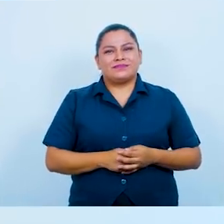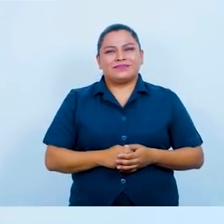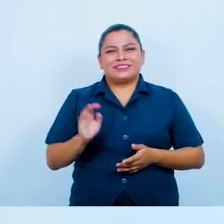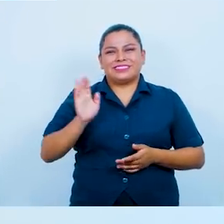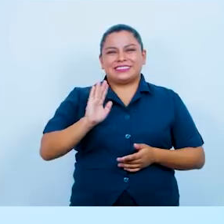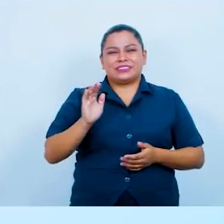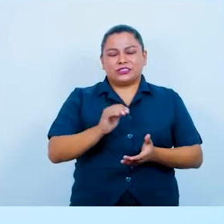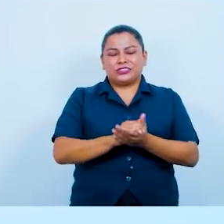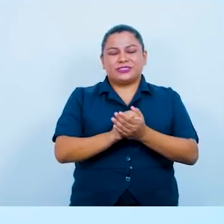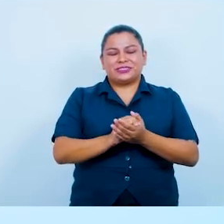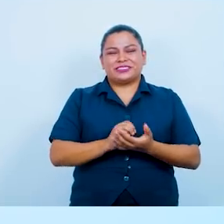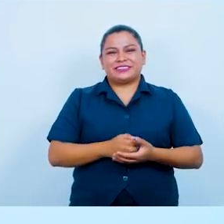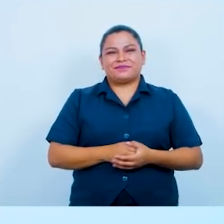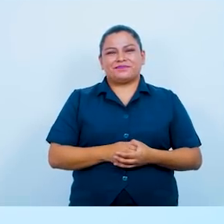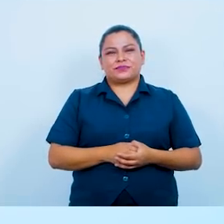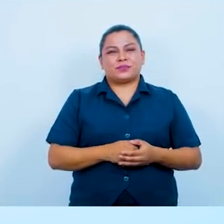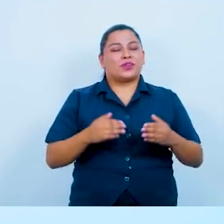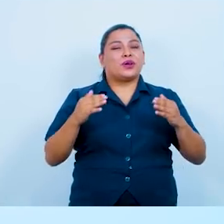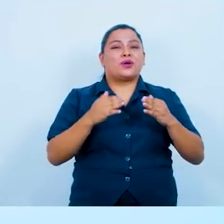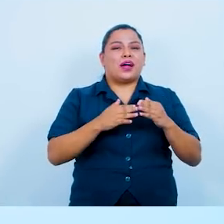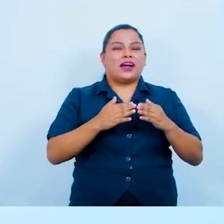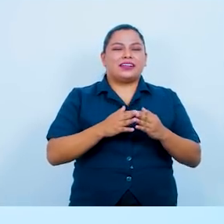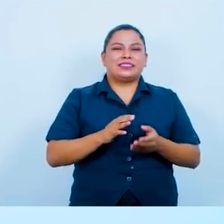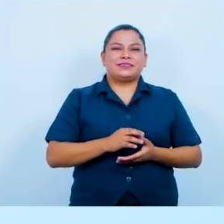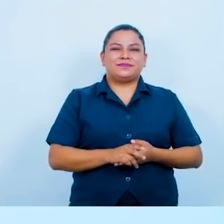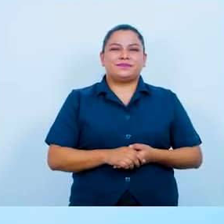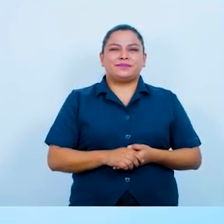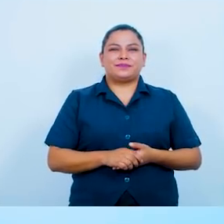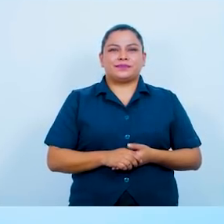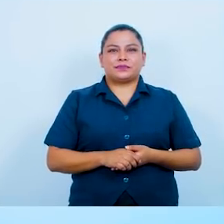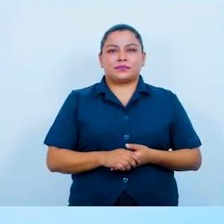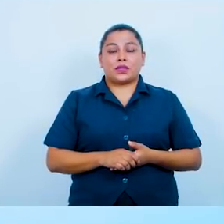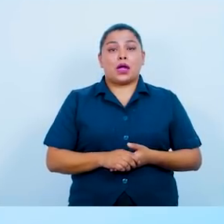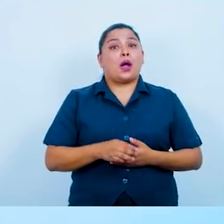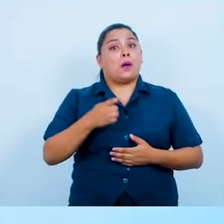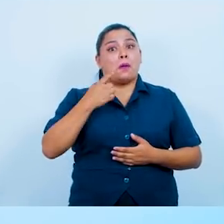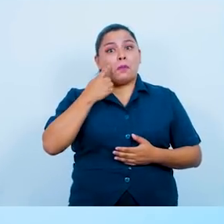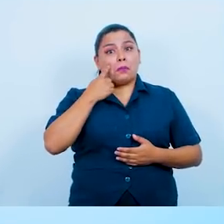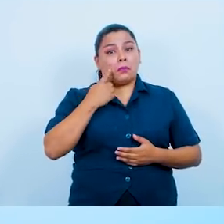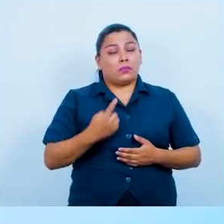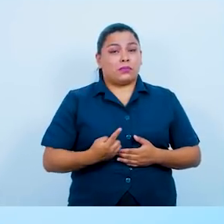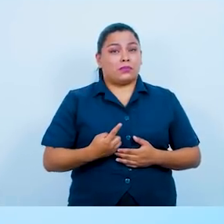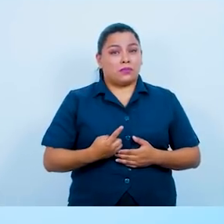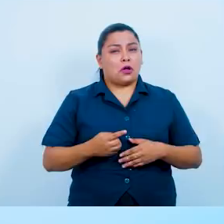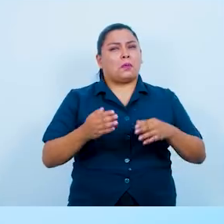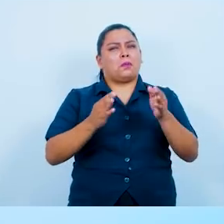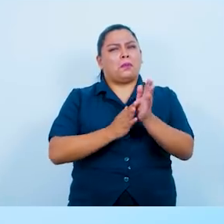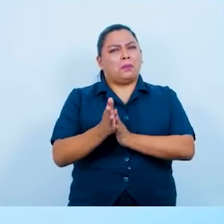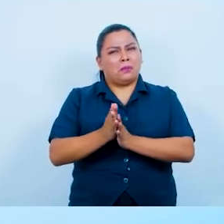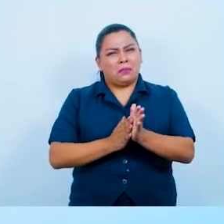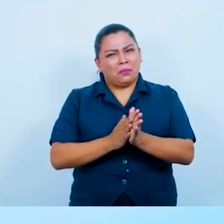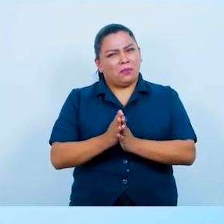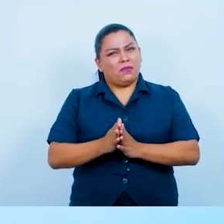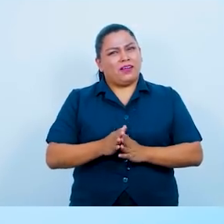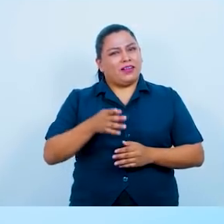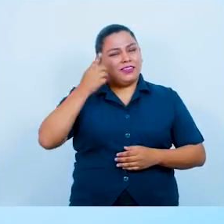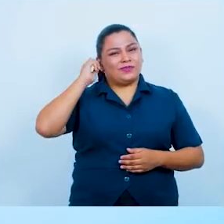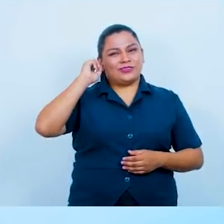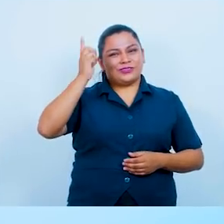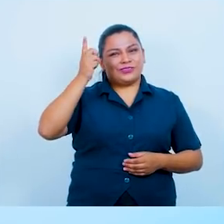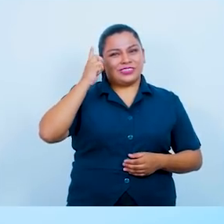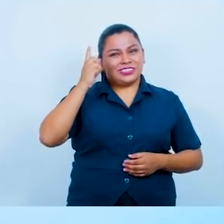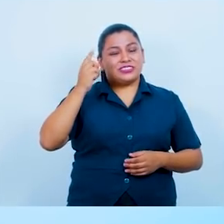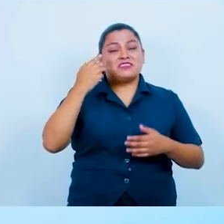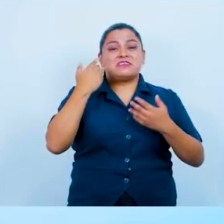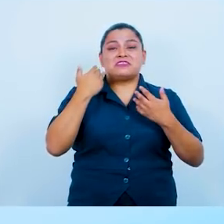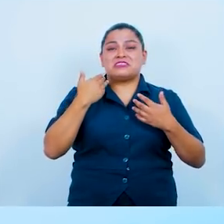sido un gusto! Igualmente, profe Mauricio. Mira, Dobby, qué interesante que el profe Mauricio